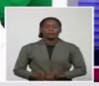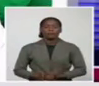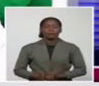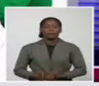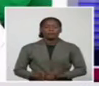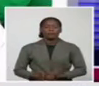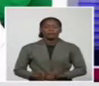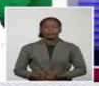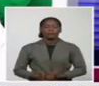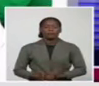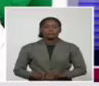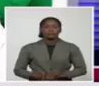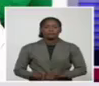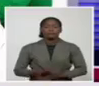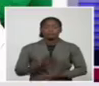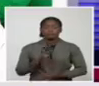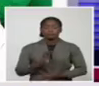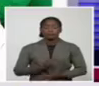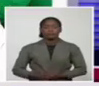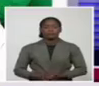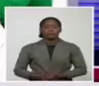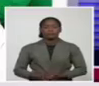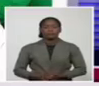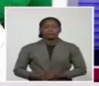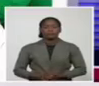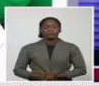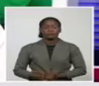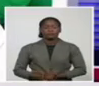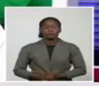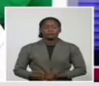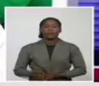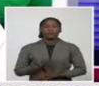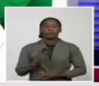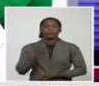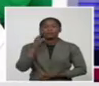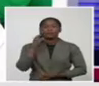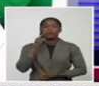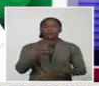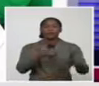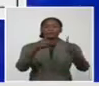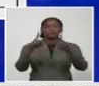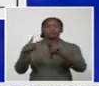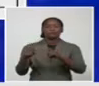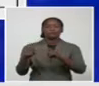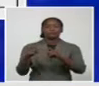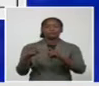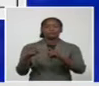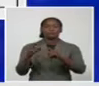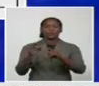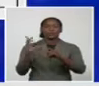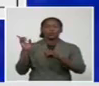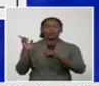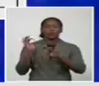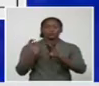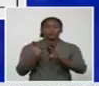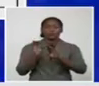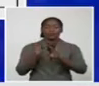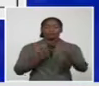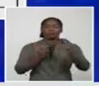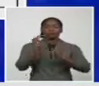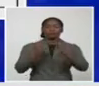el gráfico que demuestra el comportamiento de la pandemia. Marzo, hasta el día de